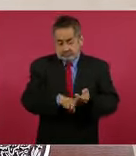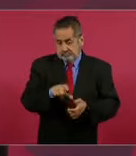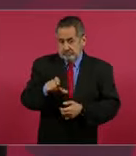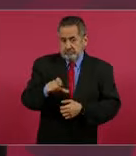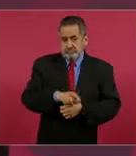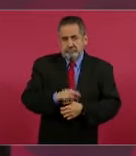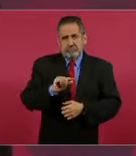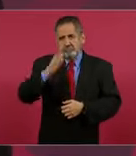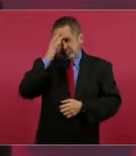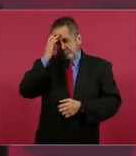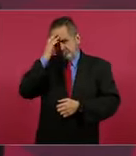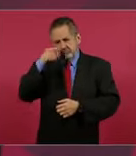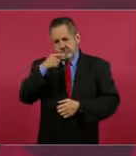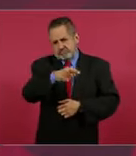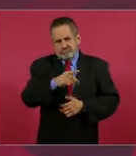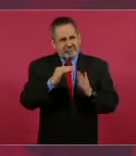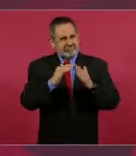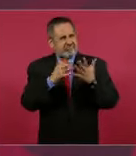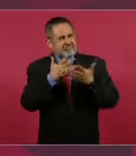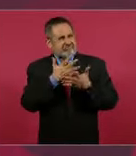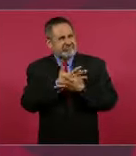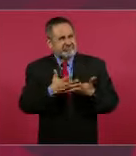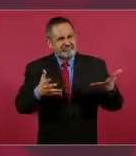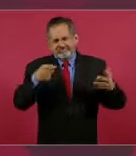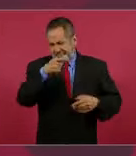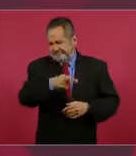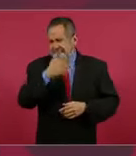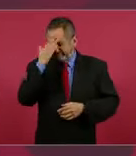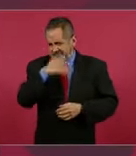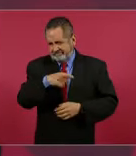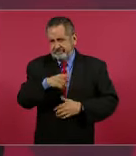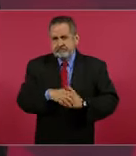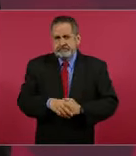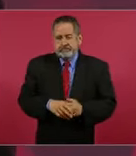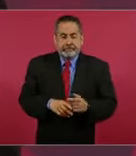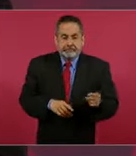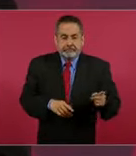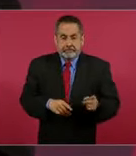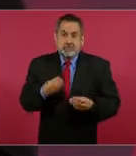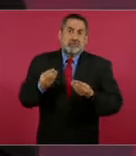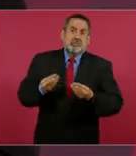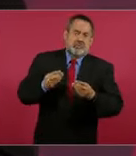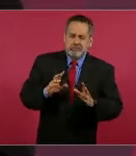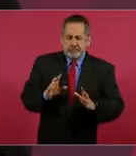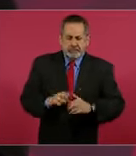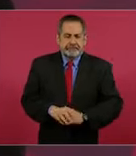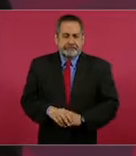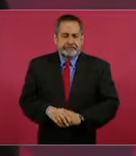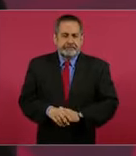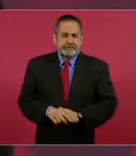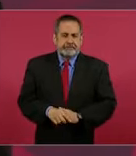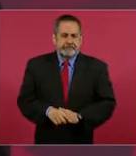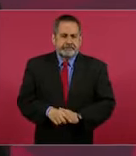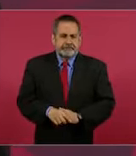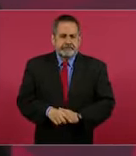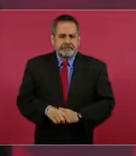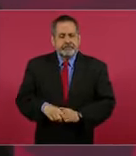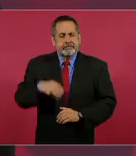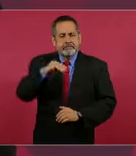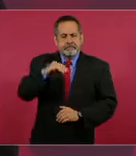Era famoso, ¿no? Una casa, pero tampoco mucho. De la Madrid,